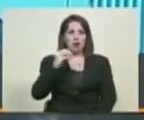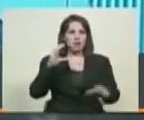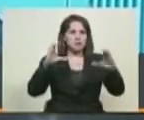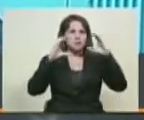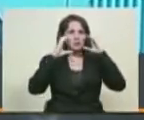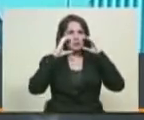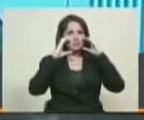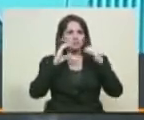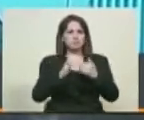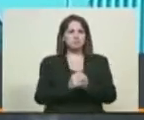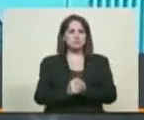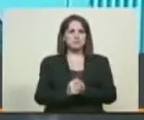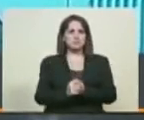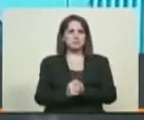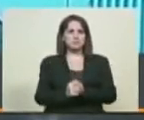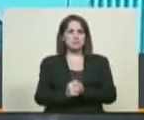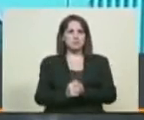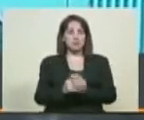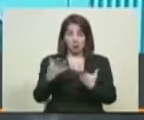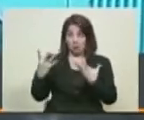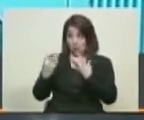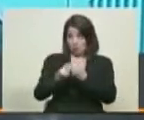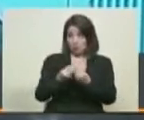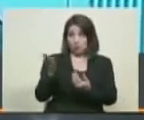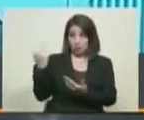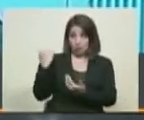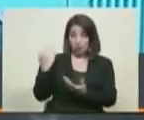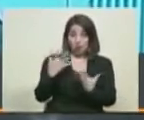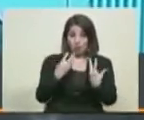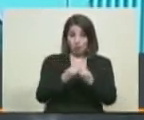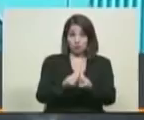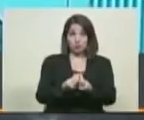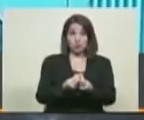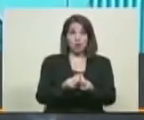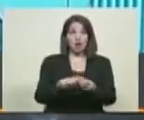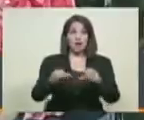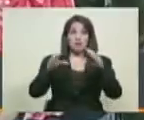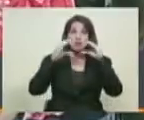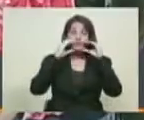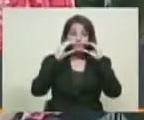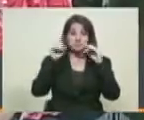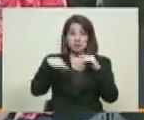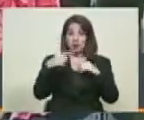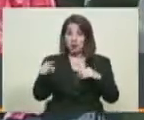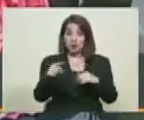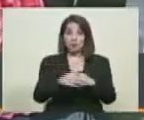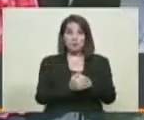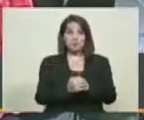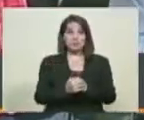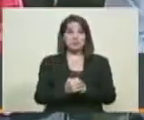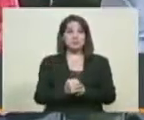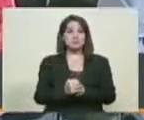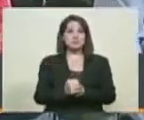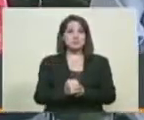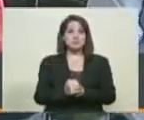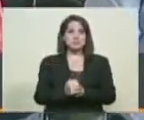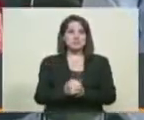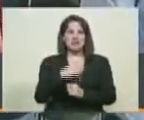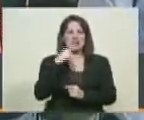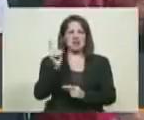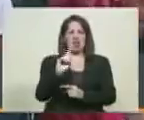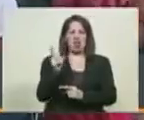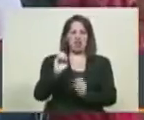aquí. ¿Ustedes me acompañan? ¿Nos comemos un guapo doble? No, eso es comida basura,